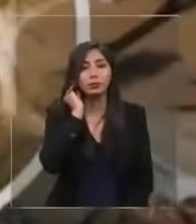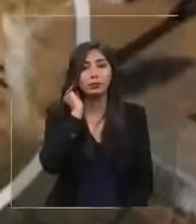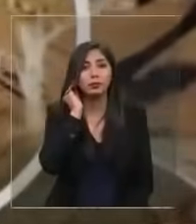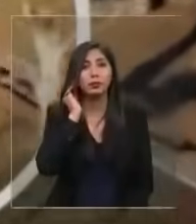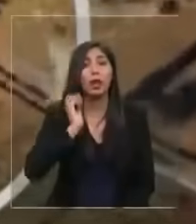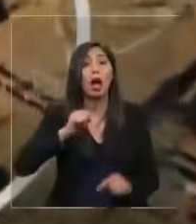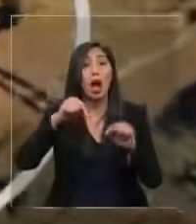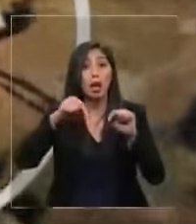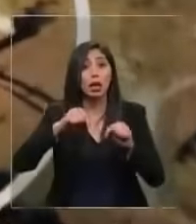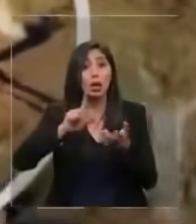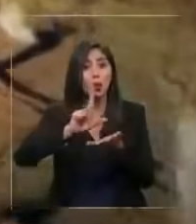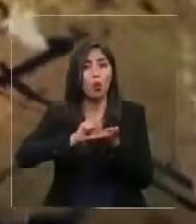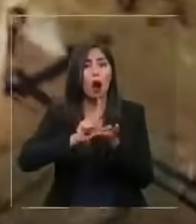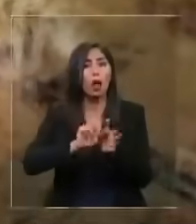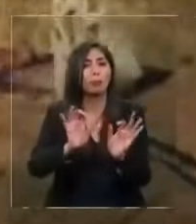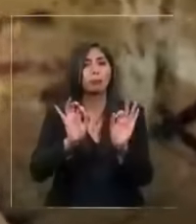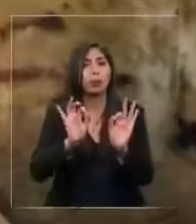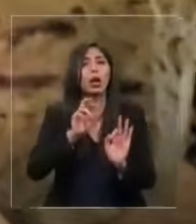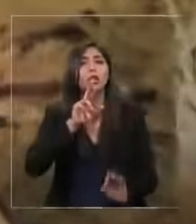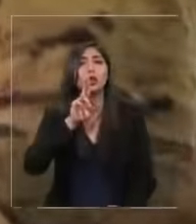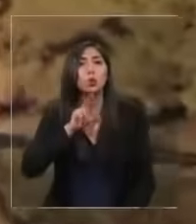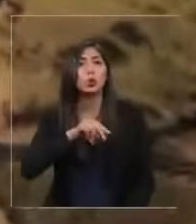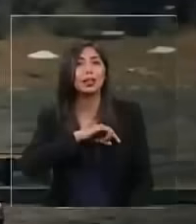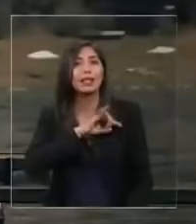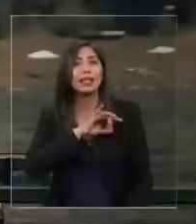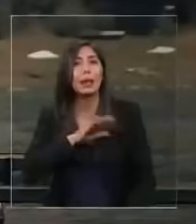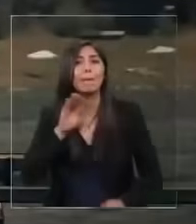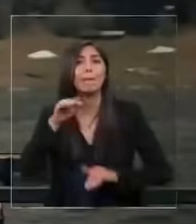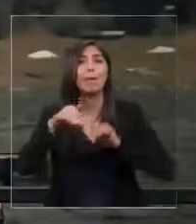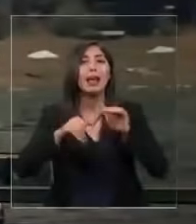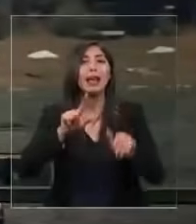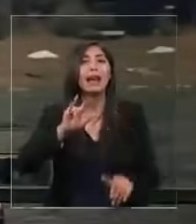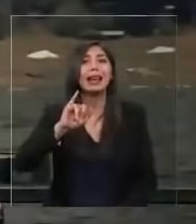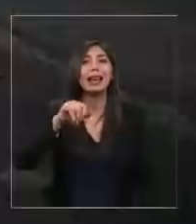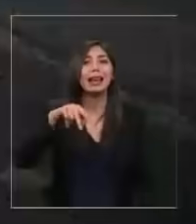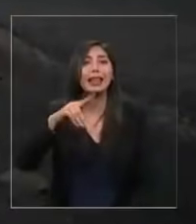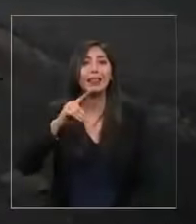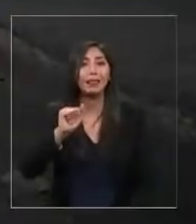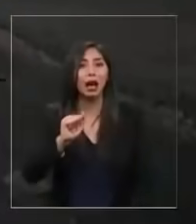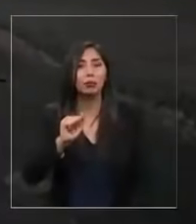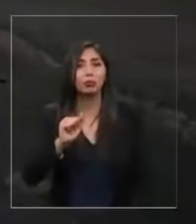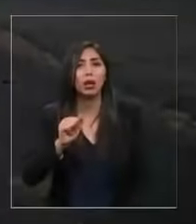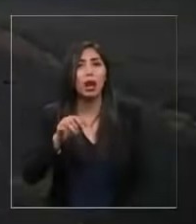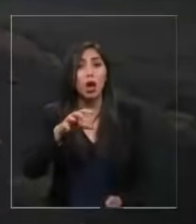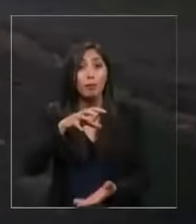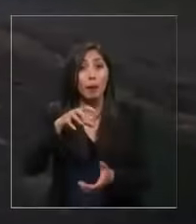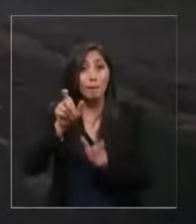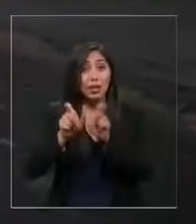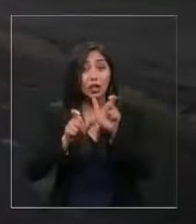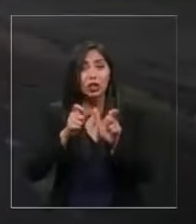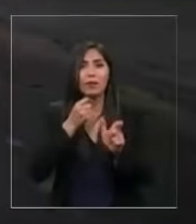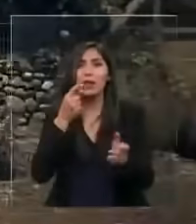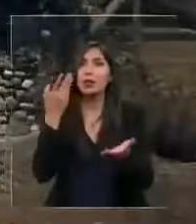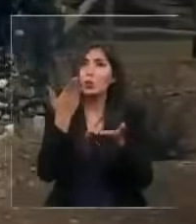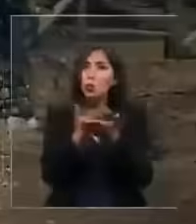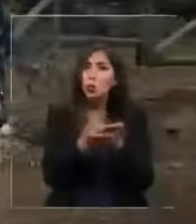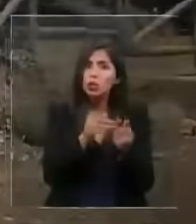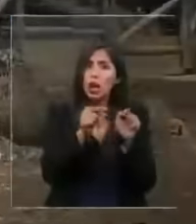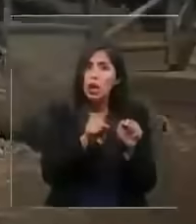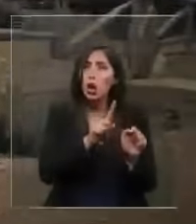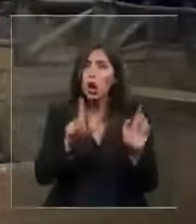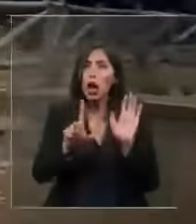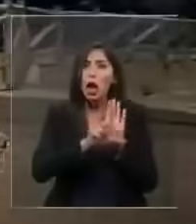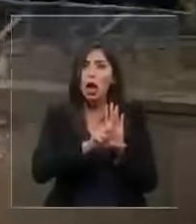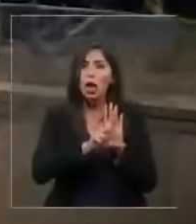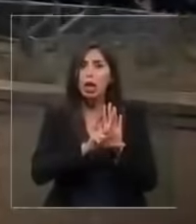de los lugares más exclusivos del sur de Chile, en Playa Linda, comuna de Villarrica, vecinos denuncian ampliaciones ilegales. Todos